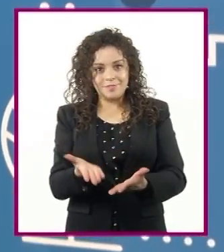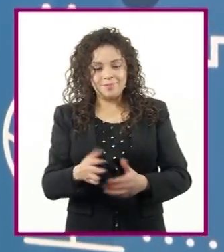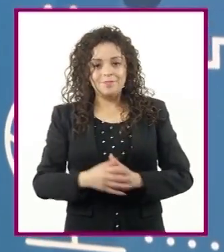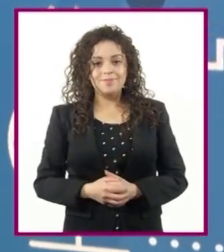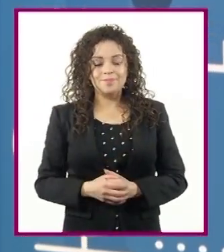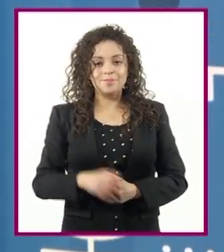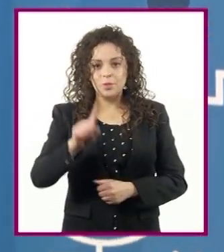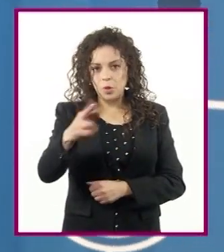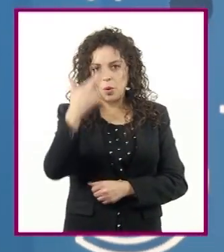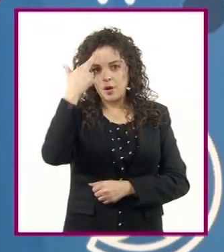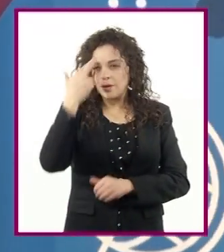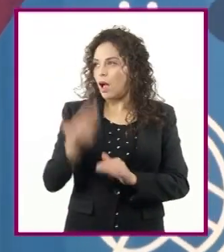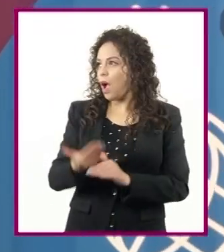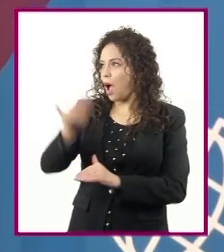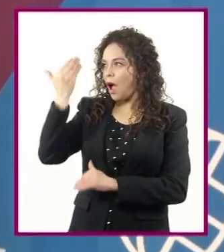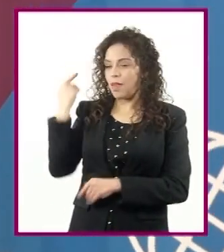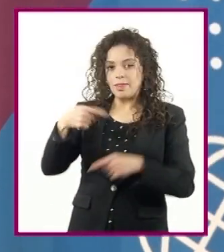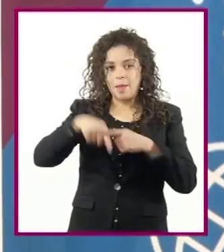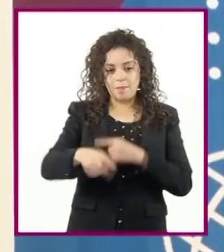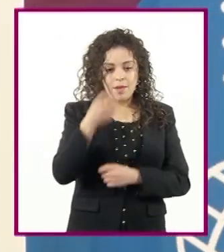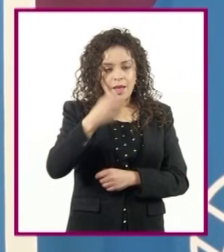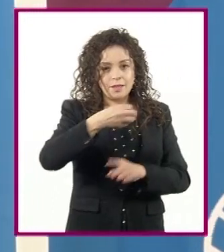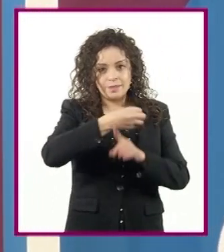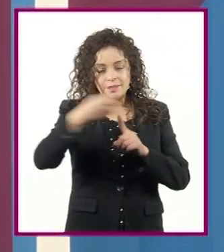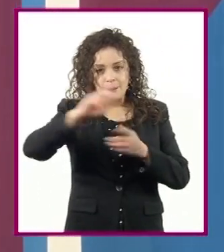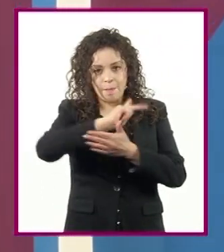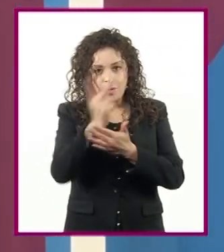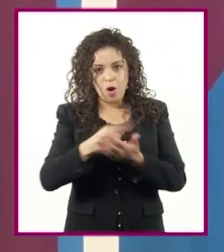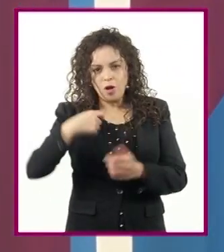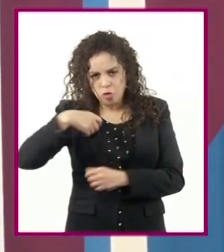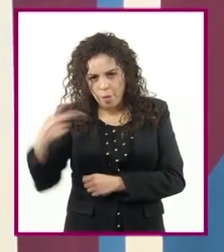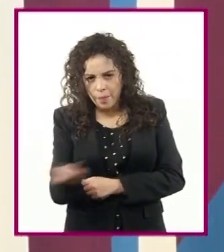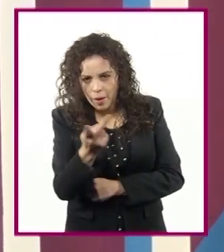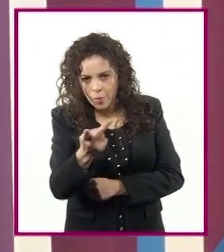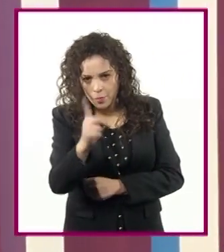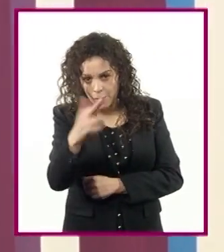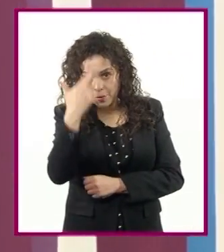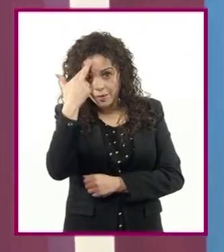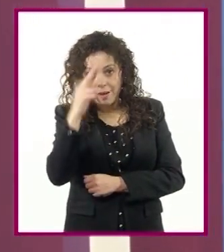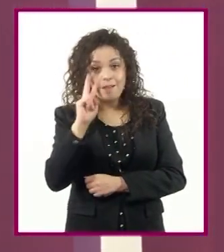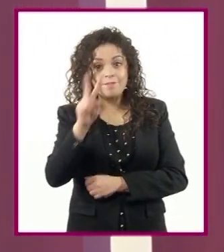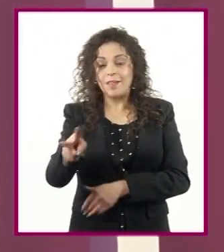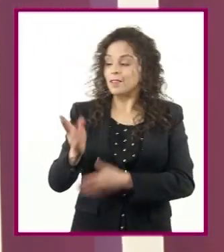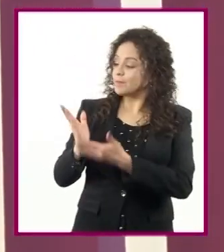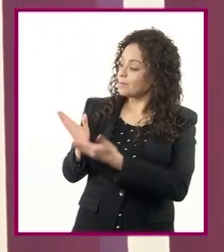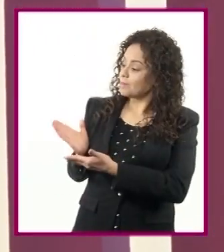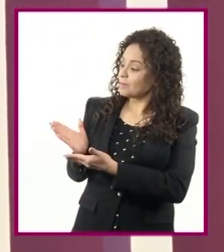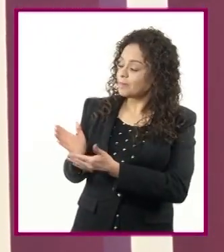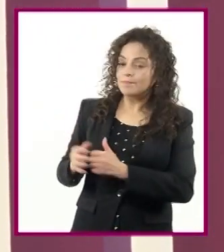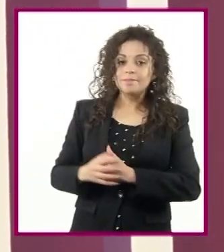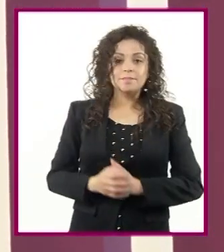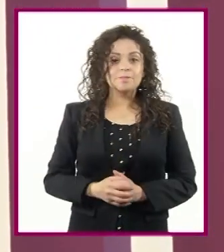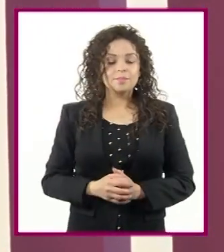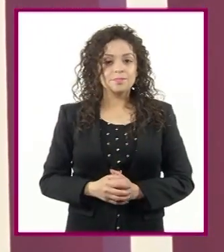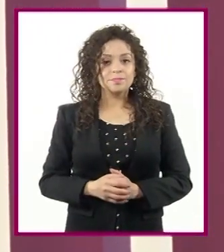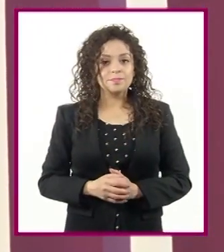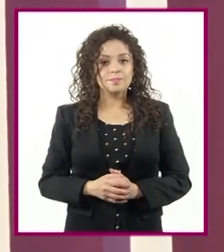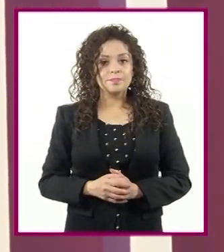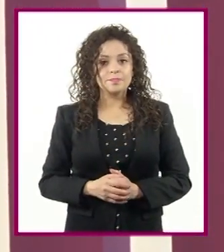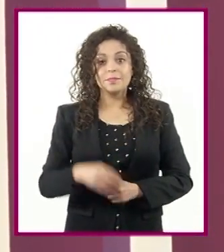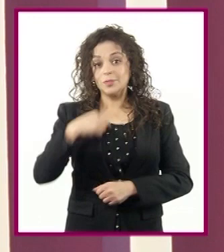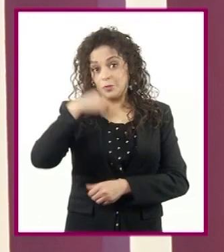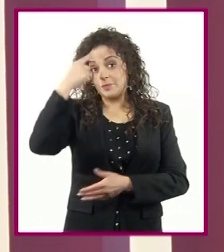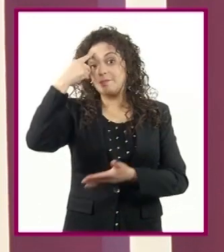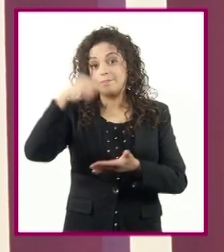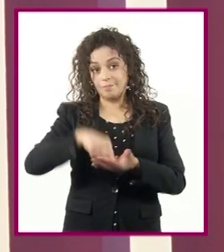la pregunta que les hicimos al inicio de la sesión? ¿Qué tanto conocen de la cultura de su país y de su estado? Estoy